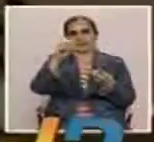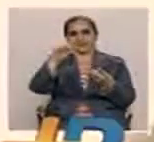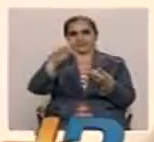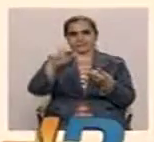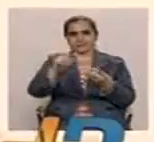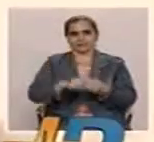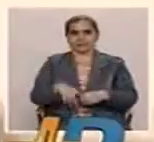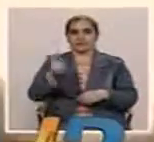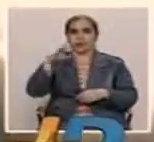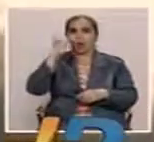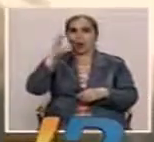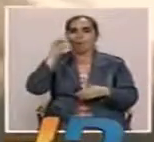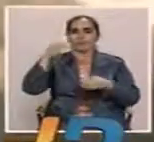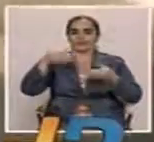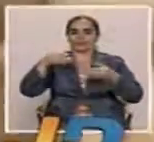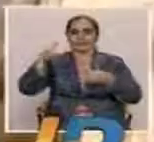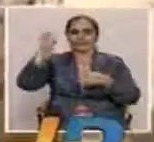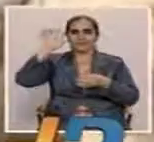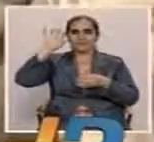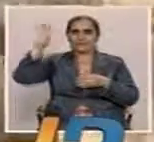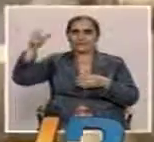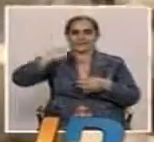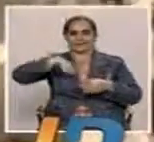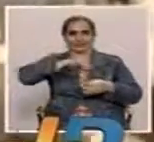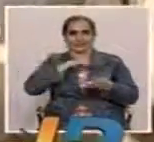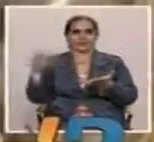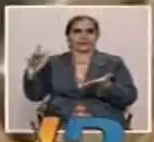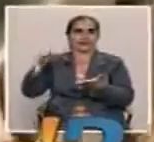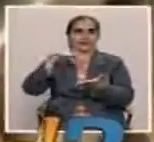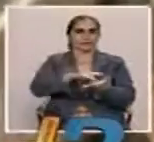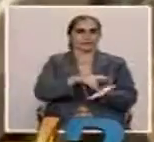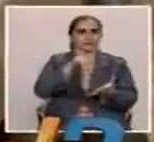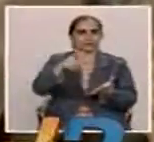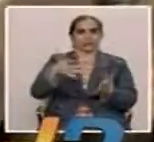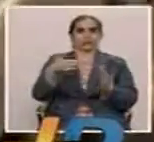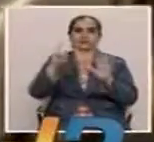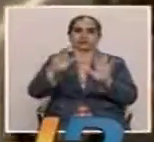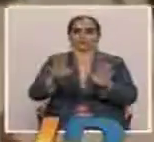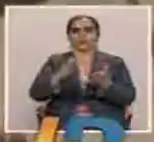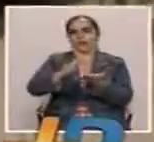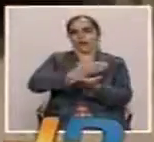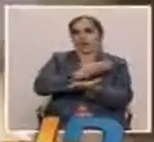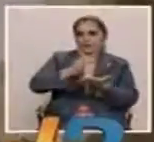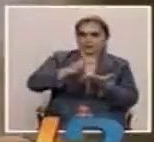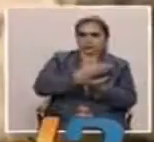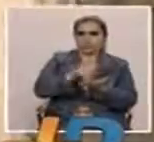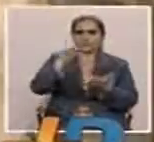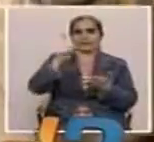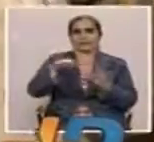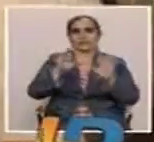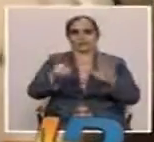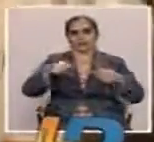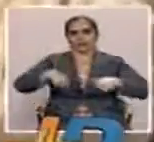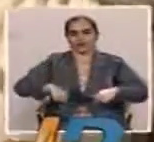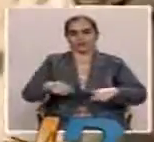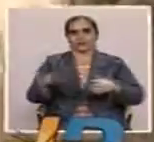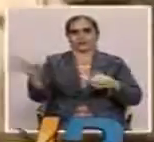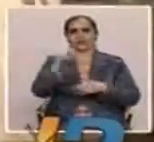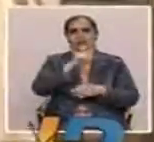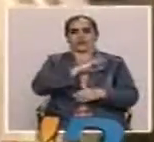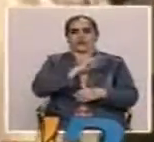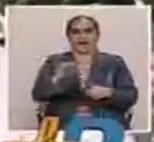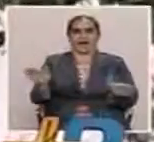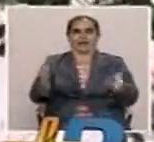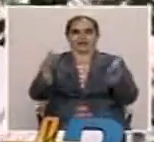español Frank T hace presencia en este festival como invitado internacional, exponiendo sus canciones y dejándose contagiar del calor de todos los